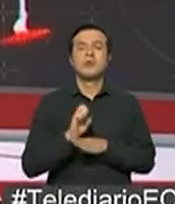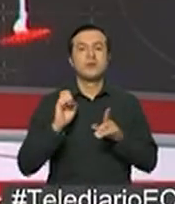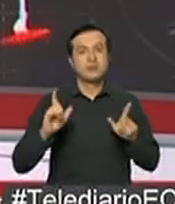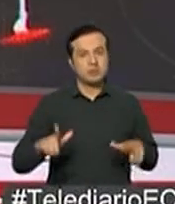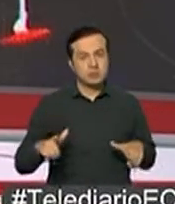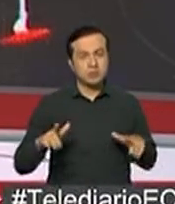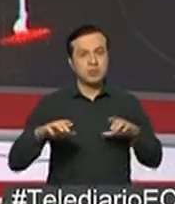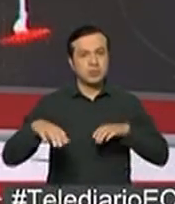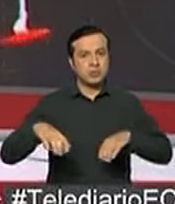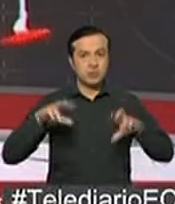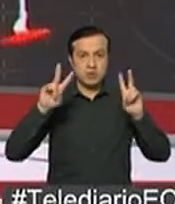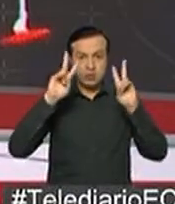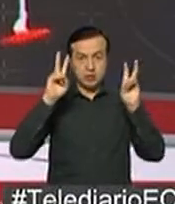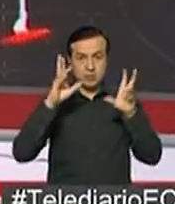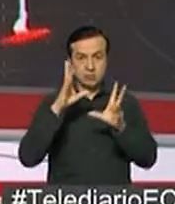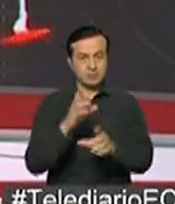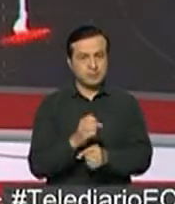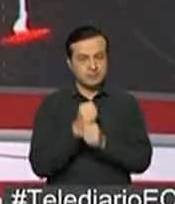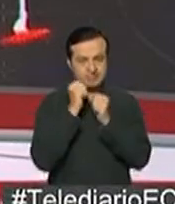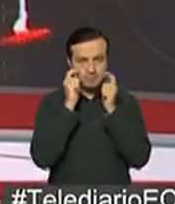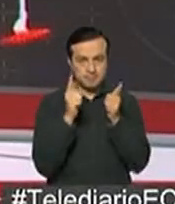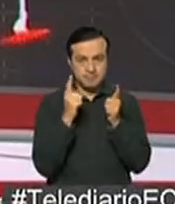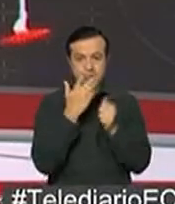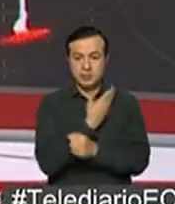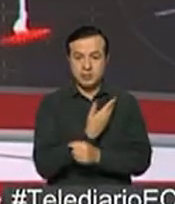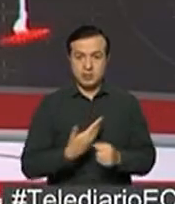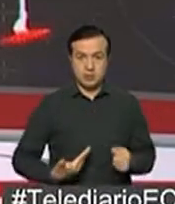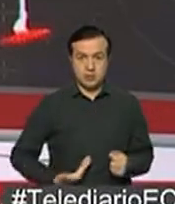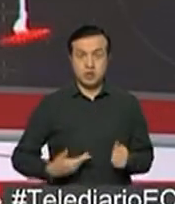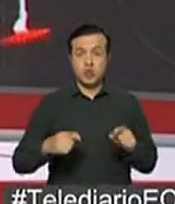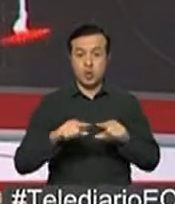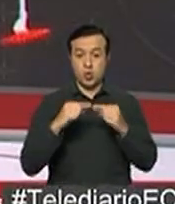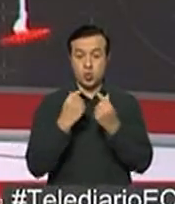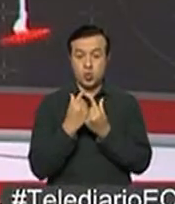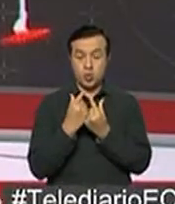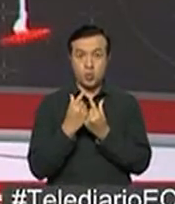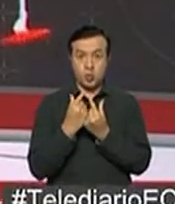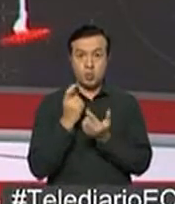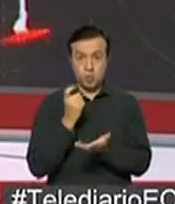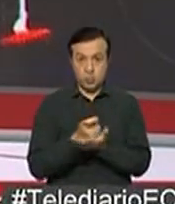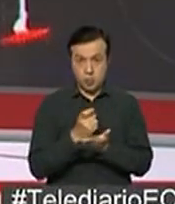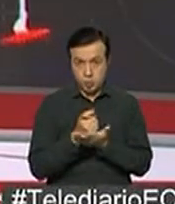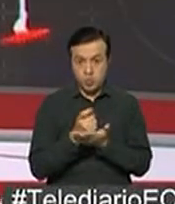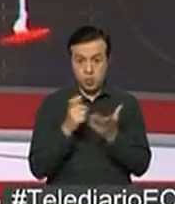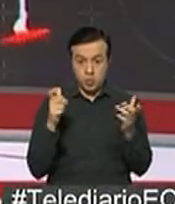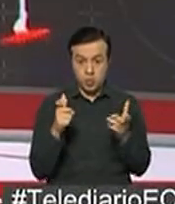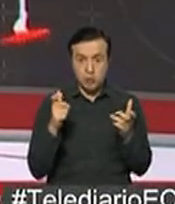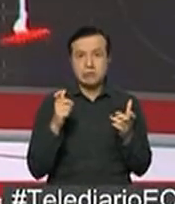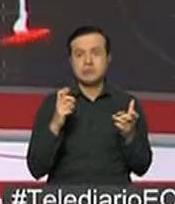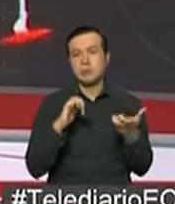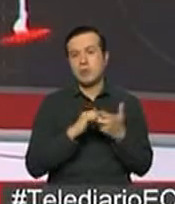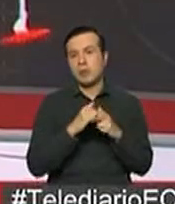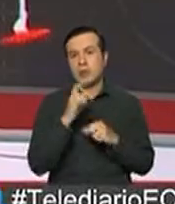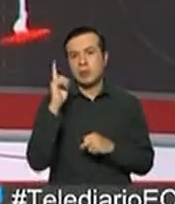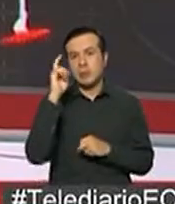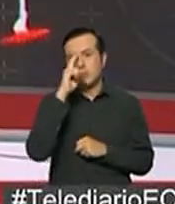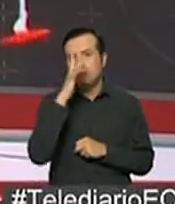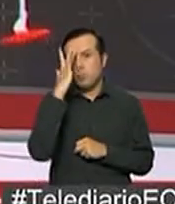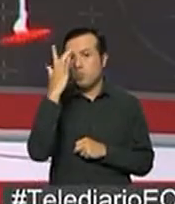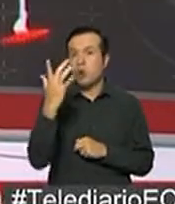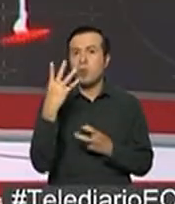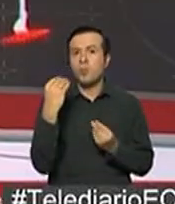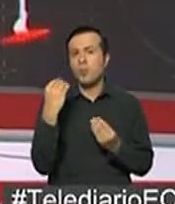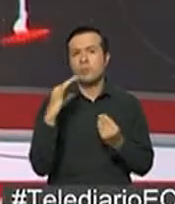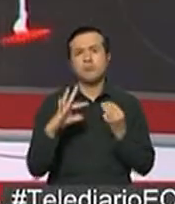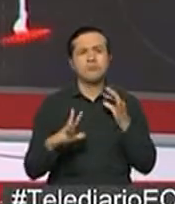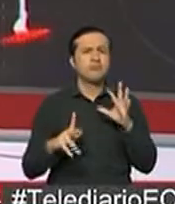para tratar temas de seguridad según el presidente de la cámara de acuacultura juste antonio camposano sufren afectaciones derivadas de la